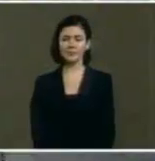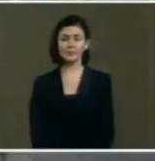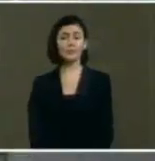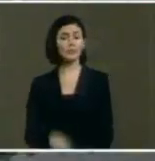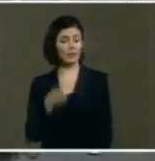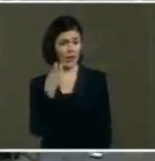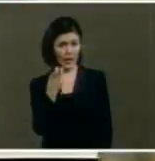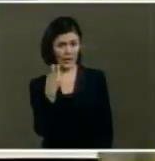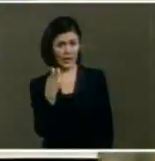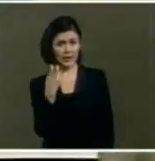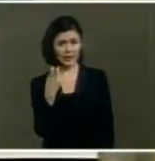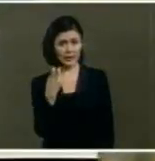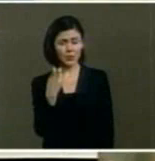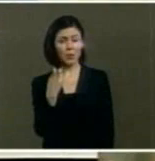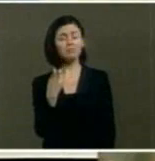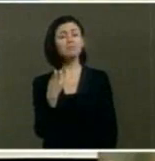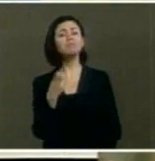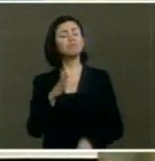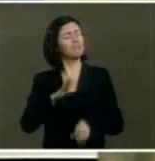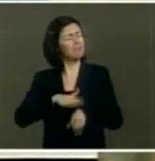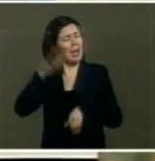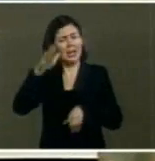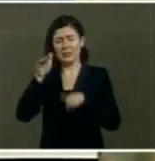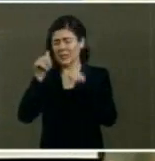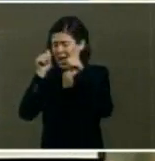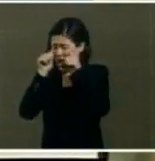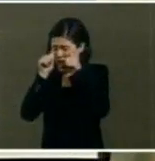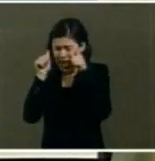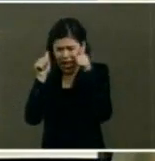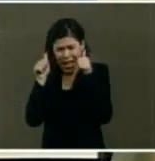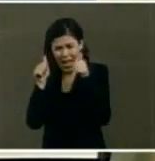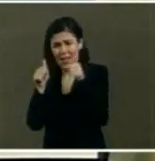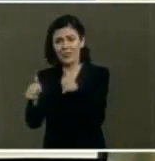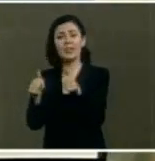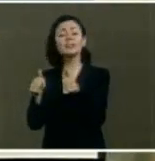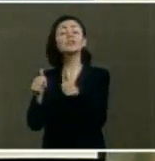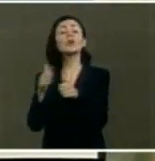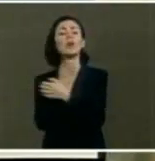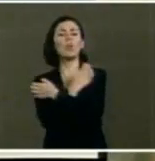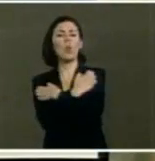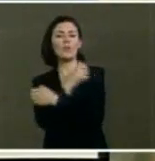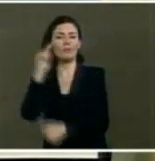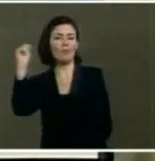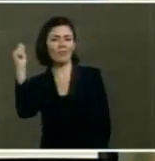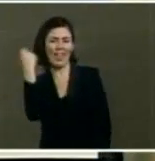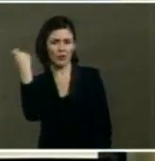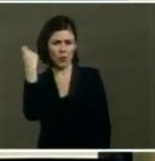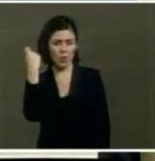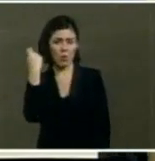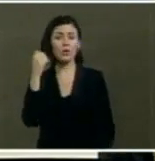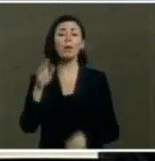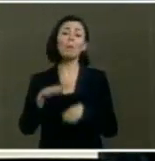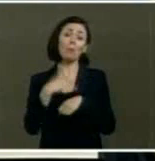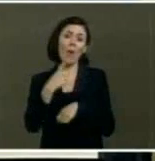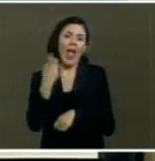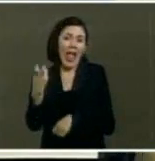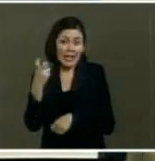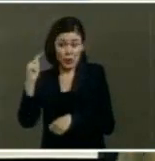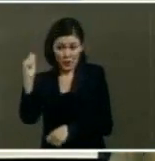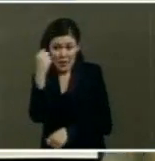Estamos dando la mayor prioridad a la educación tecnológica, porque eso permite asegurar mejores empleos a los